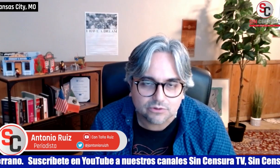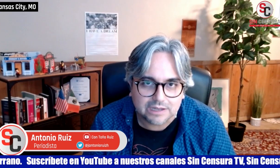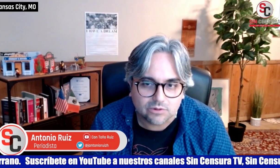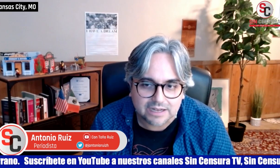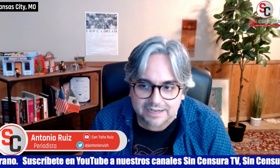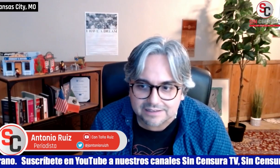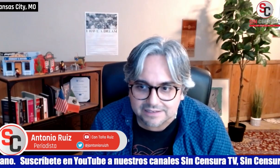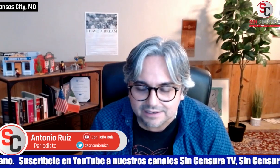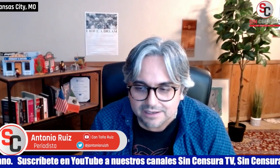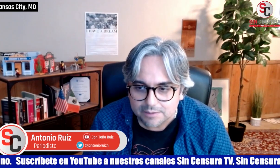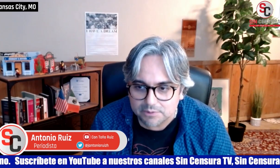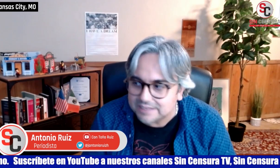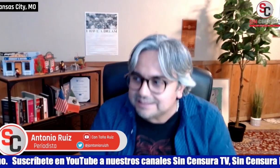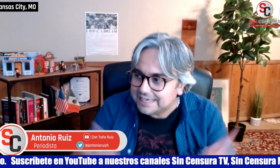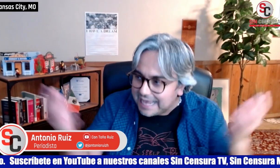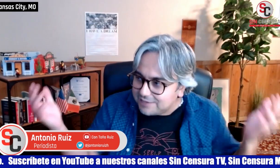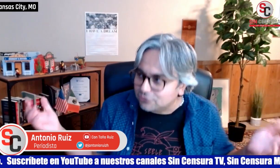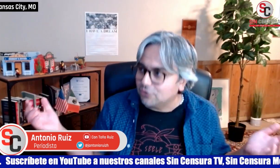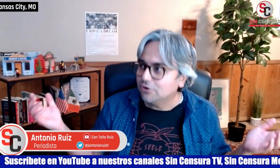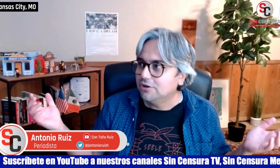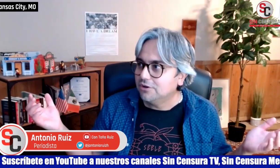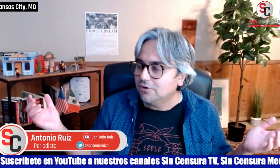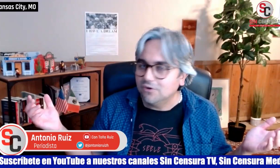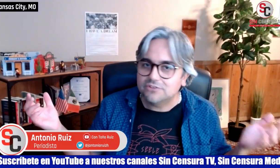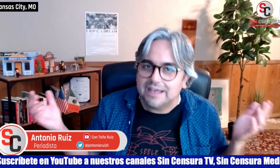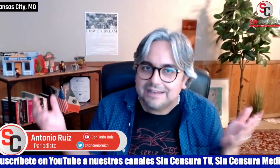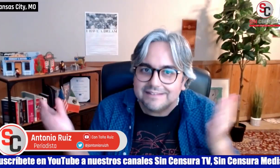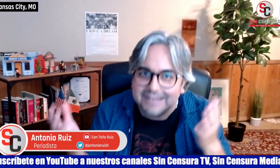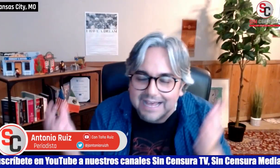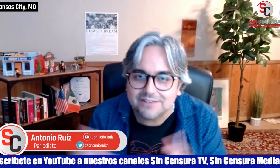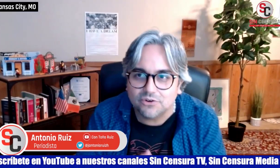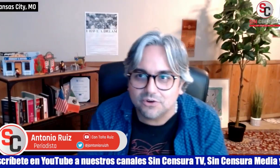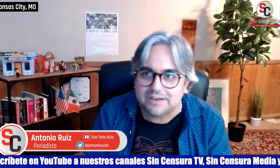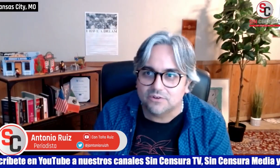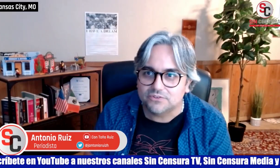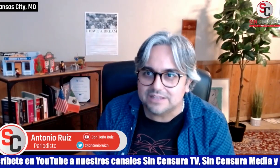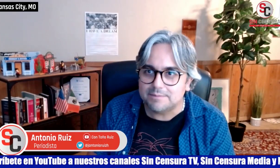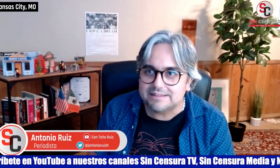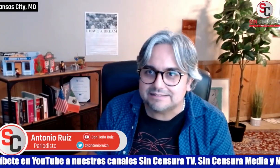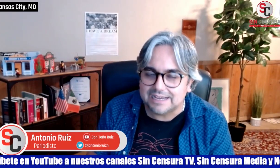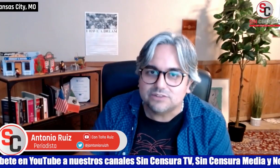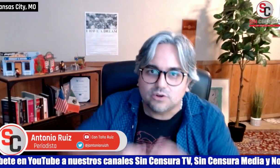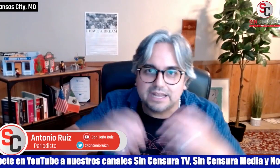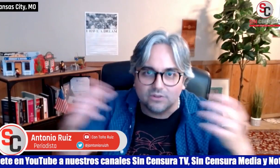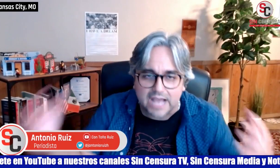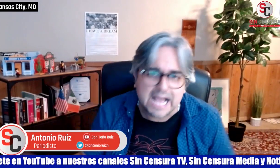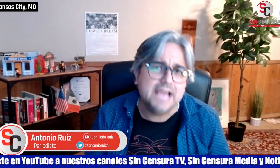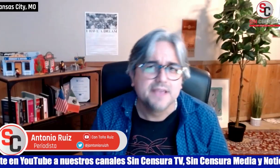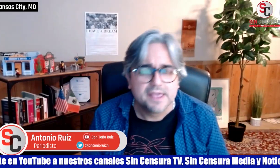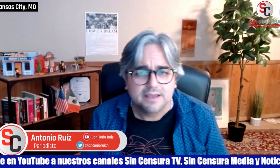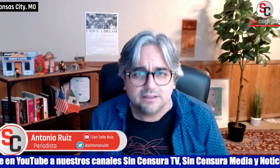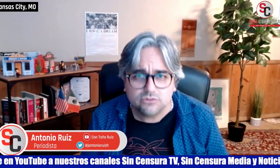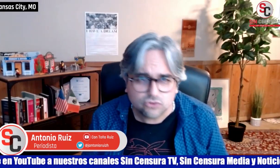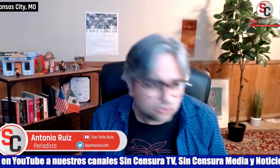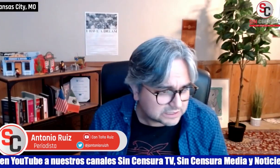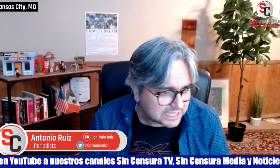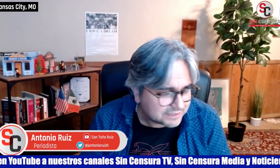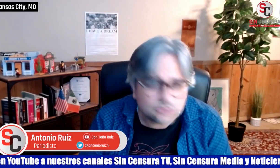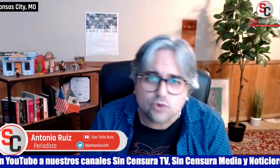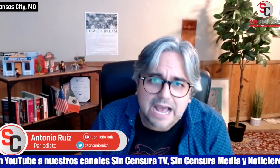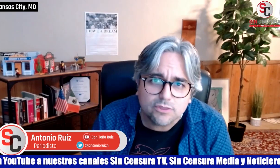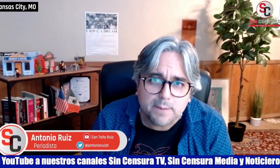de la ultraderecha, pero ni siquiera eso, ¿no? O sea, ni siquiera eso, constantemente están gritoneando, ¡ay!